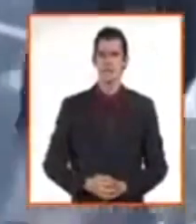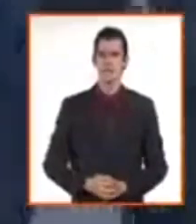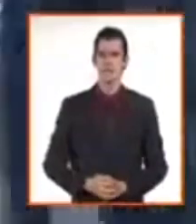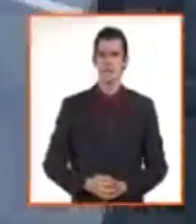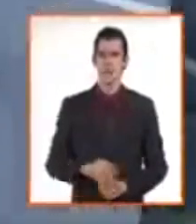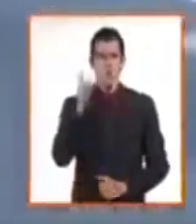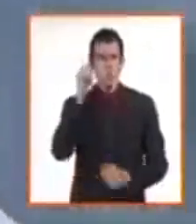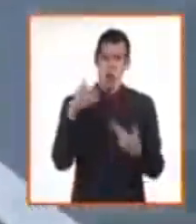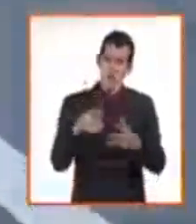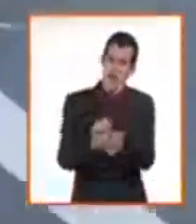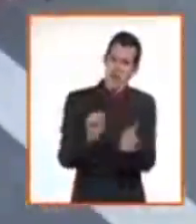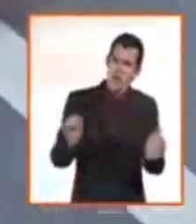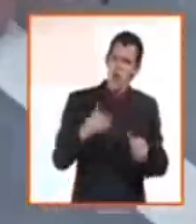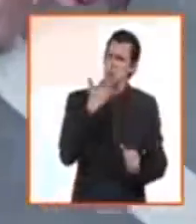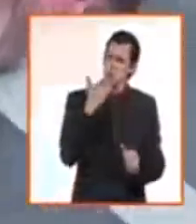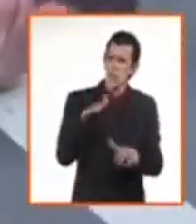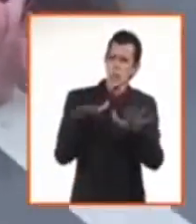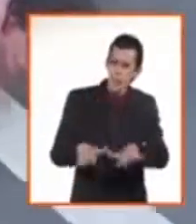nada